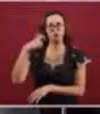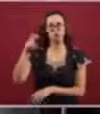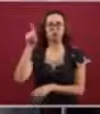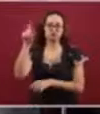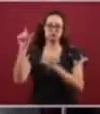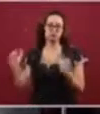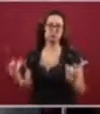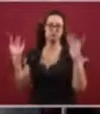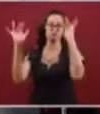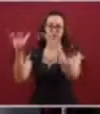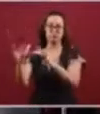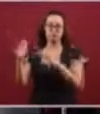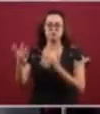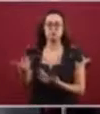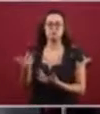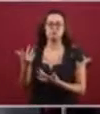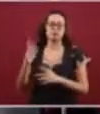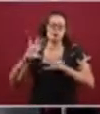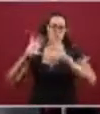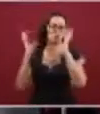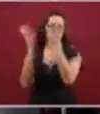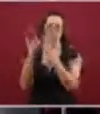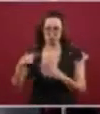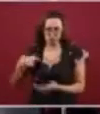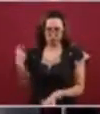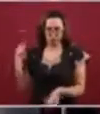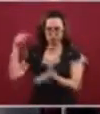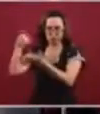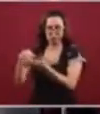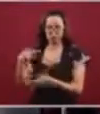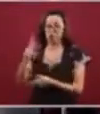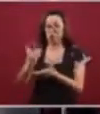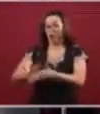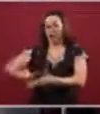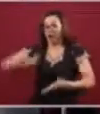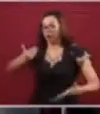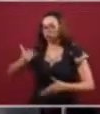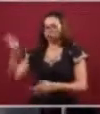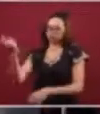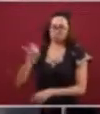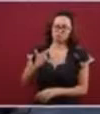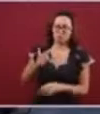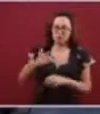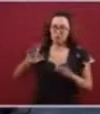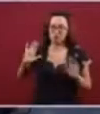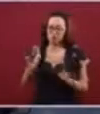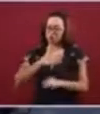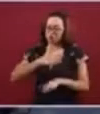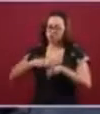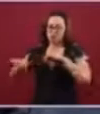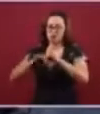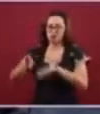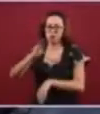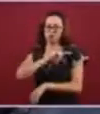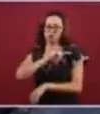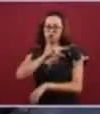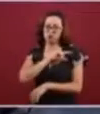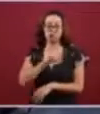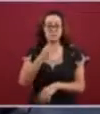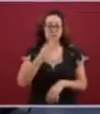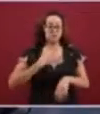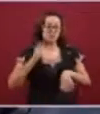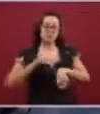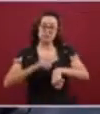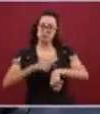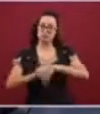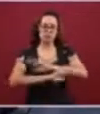de agencias del Estado de Noticias del Mundo. Así es. Las últimas dos, porque me están diciendo que ya se acabó el